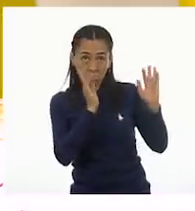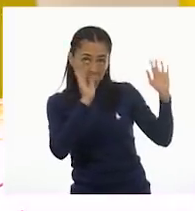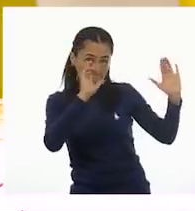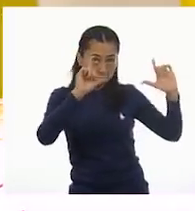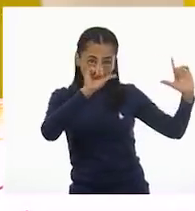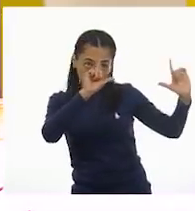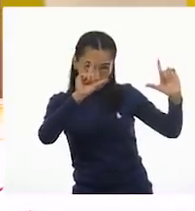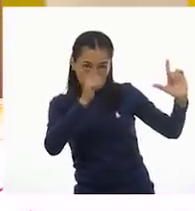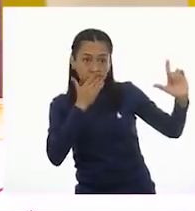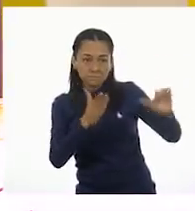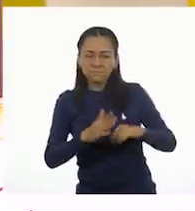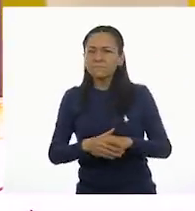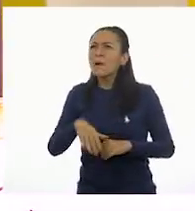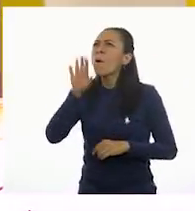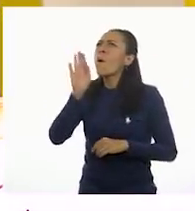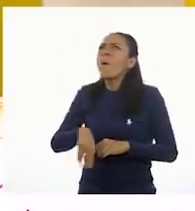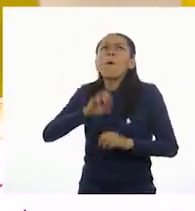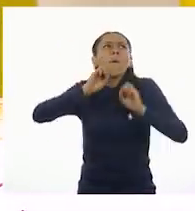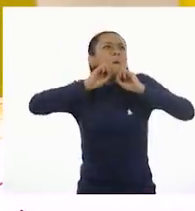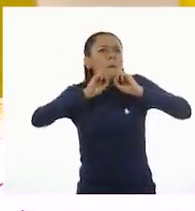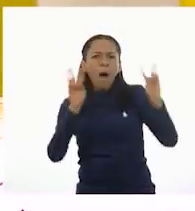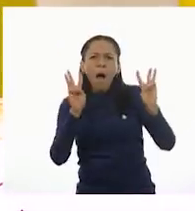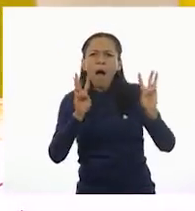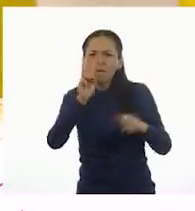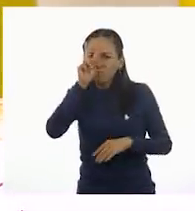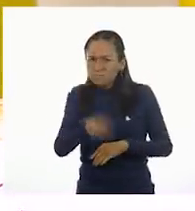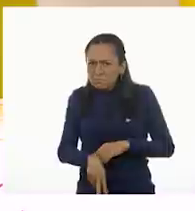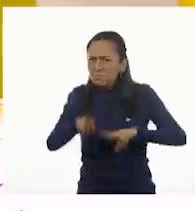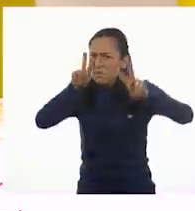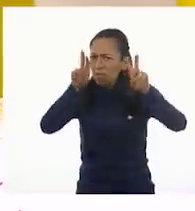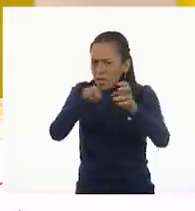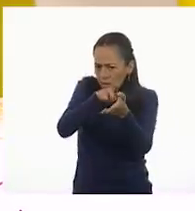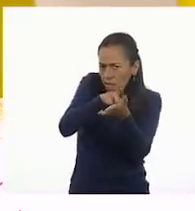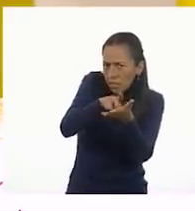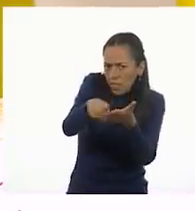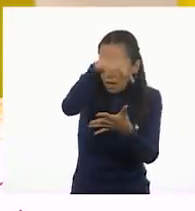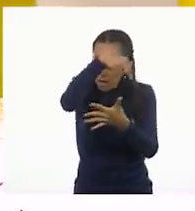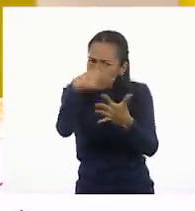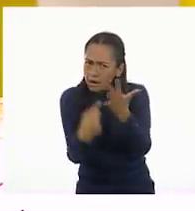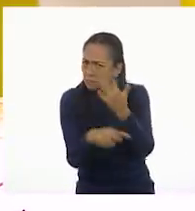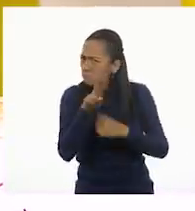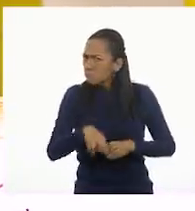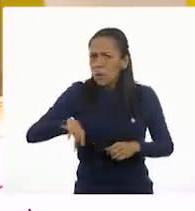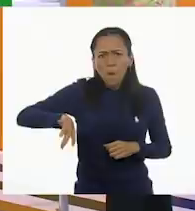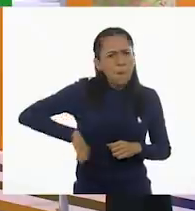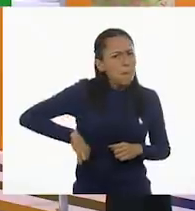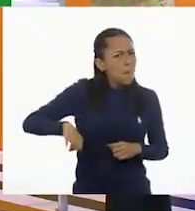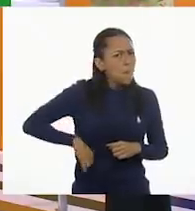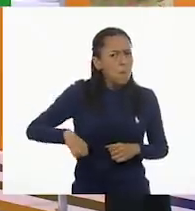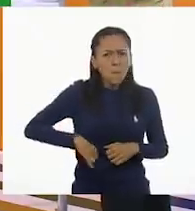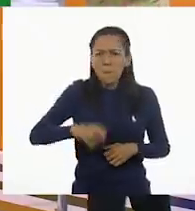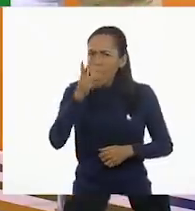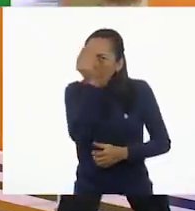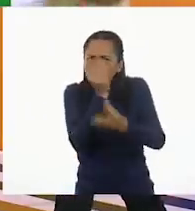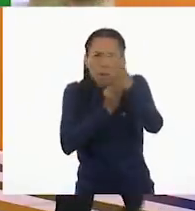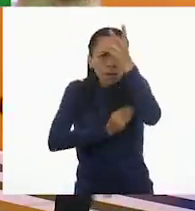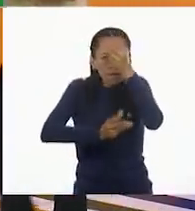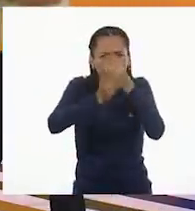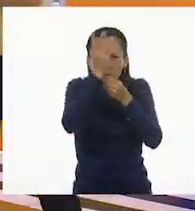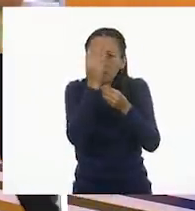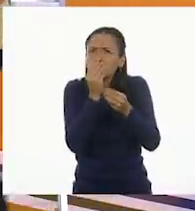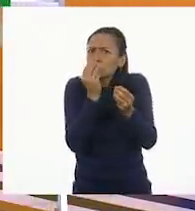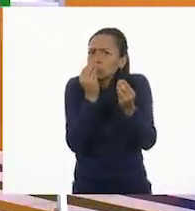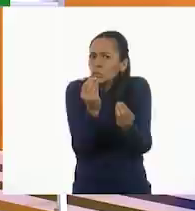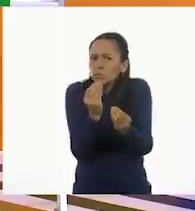¡Wow! ¡Qué interesante gracias. Es esto de los derechos! Sigue uno aprendiendo muchas cosas. Definitivamente, son sumamente